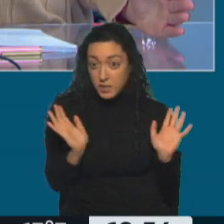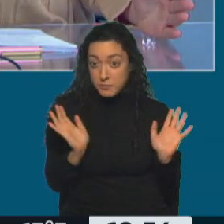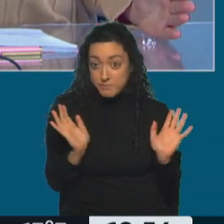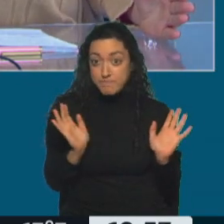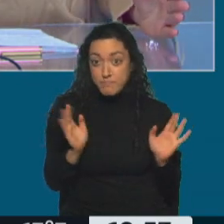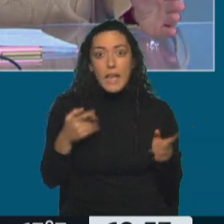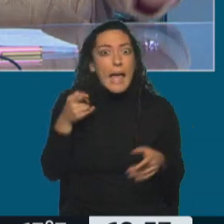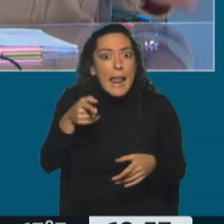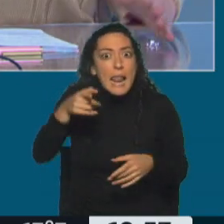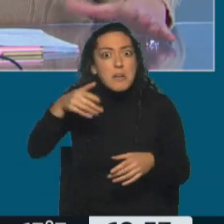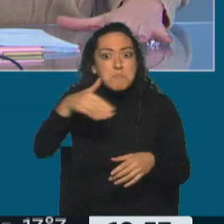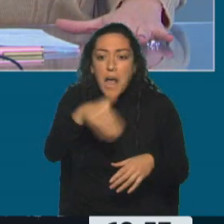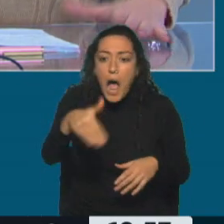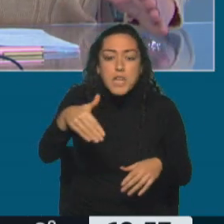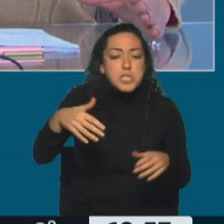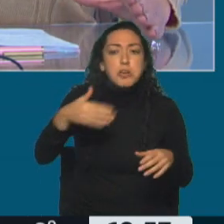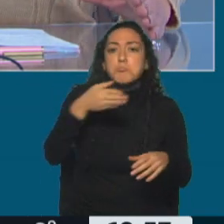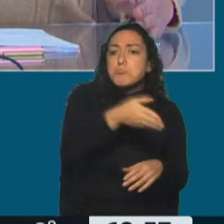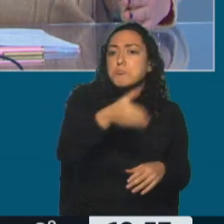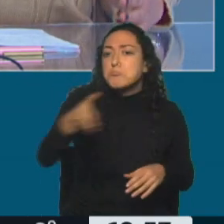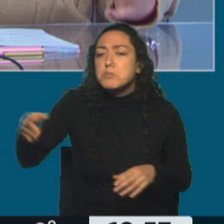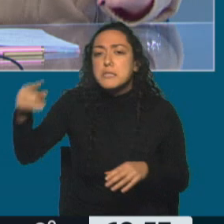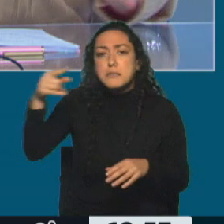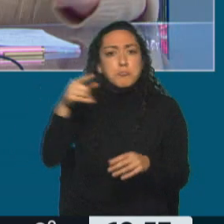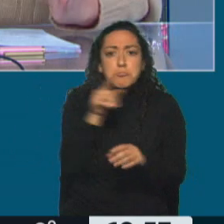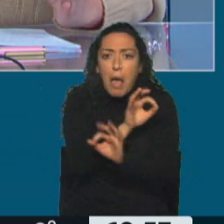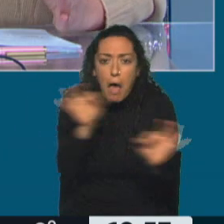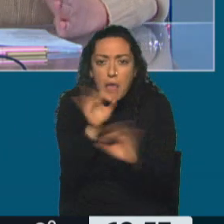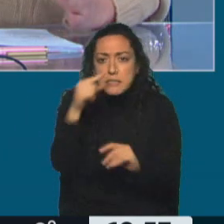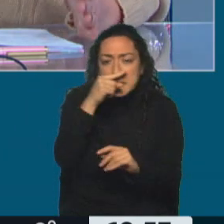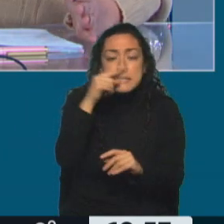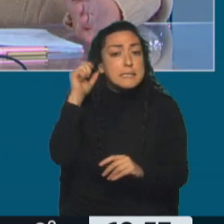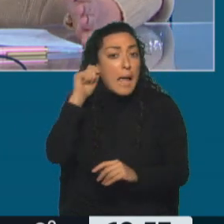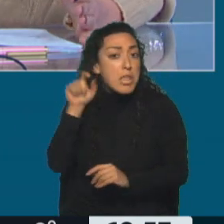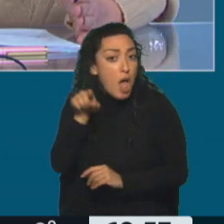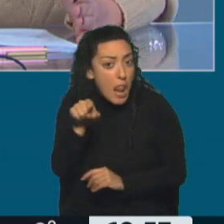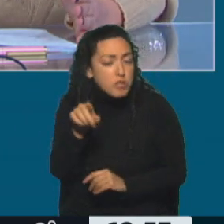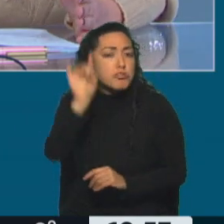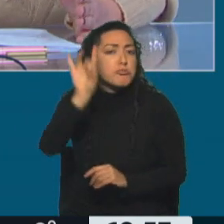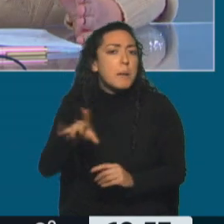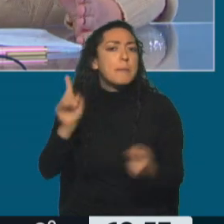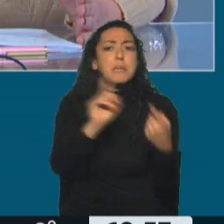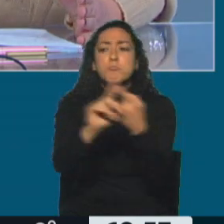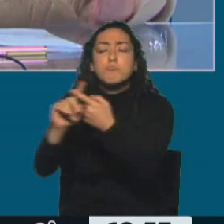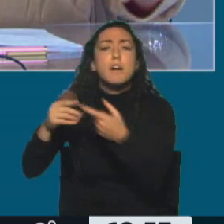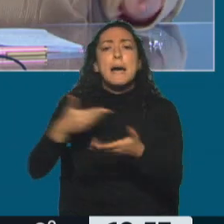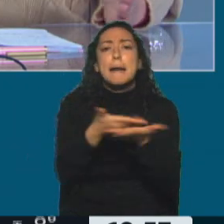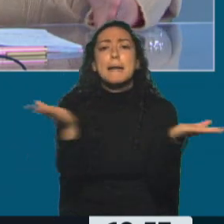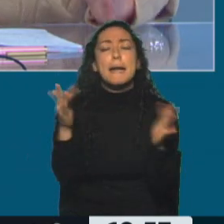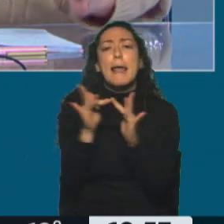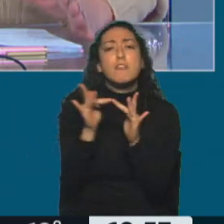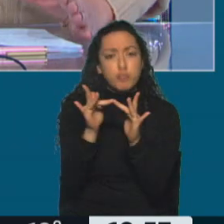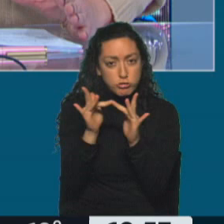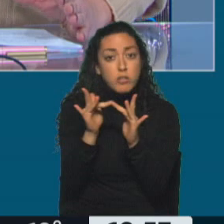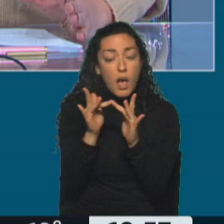no recorre las calles este candidato de 77 años que básicamente se relaciona sobre todo a través de las redes sociales y a